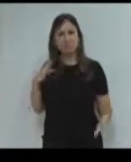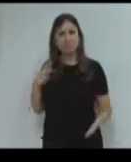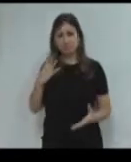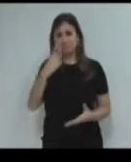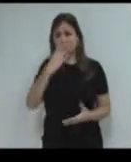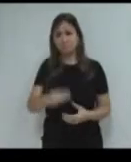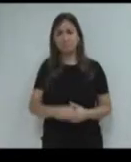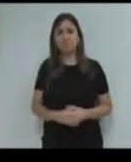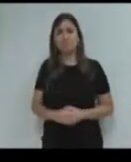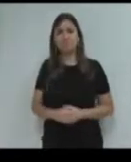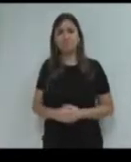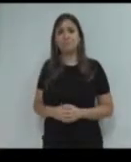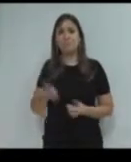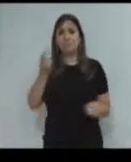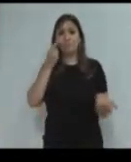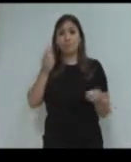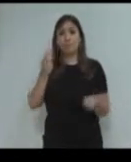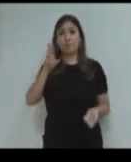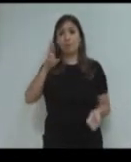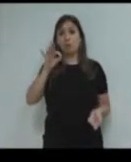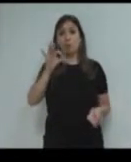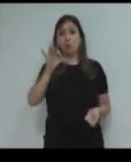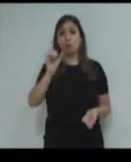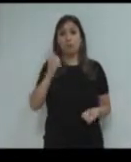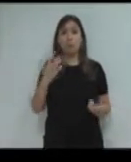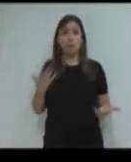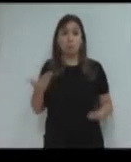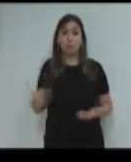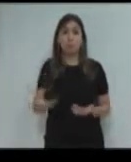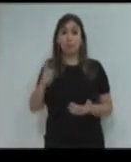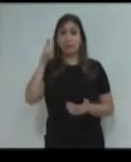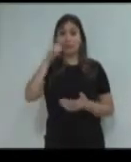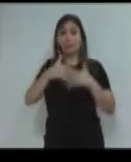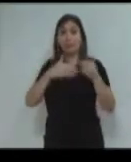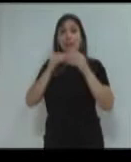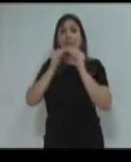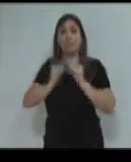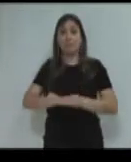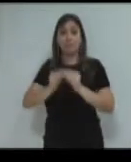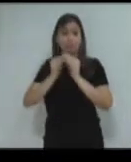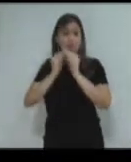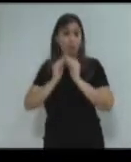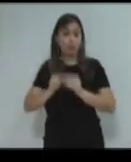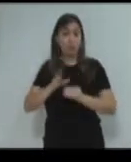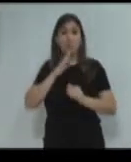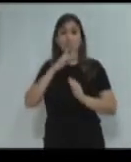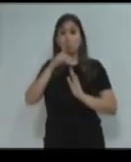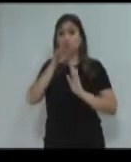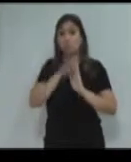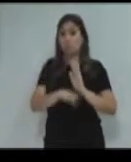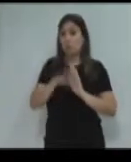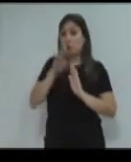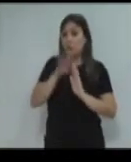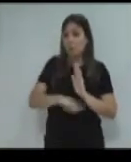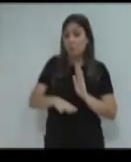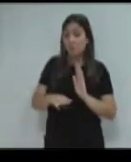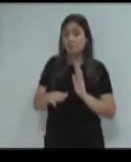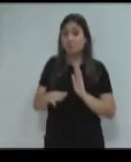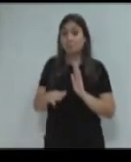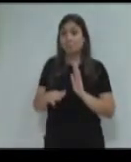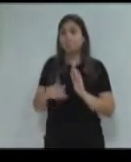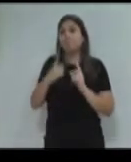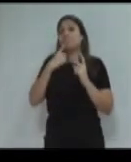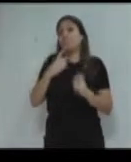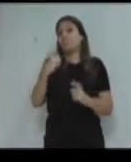cosa con la otra? Con lo cual sería importante que los desarrolladores de estas aplicaciones tuvieran